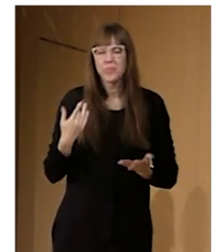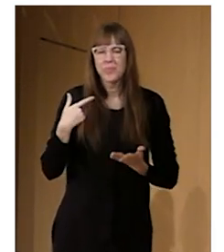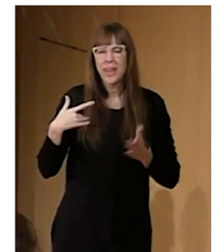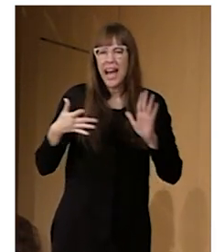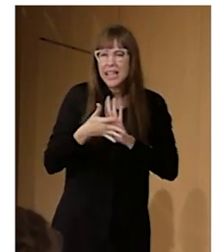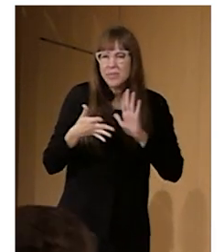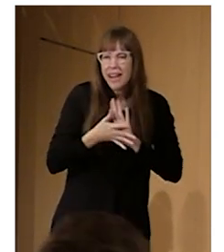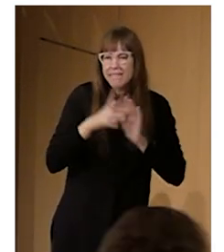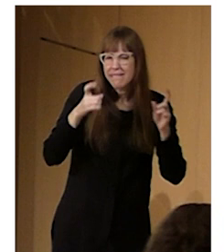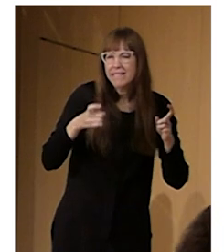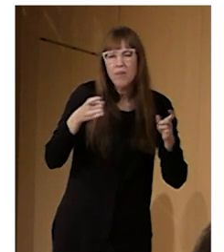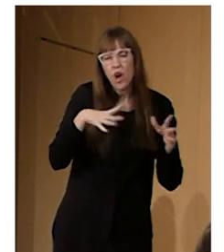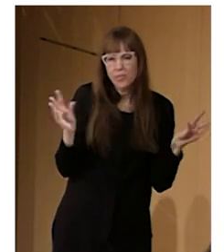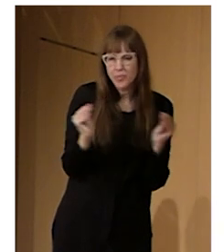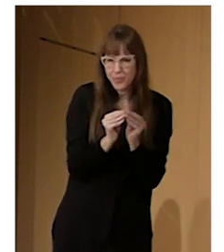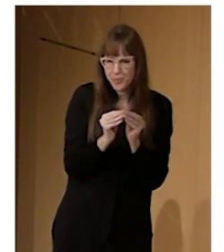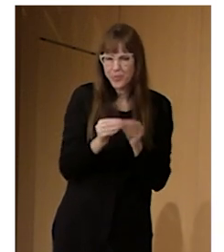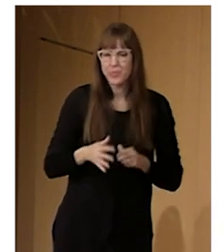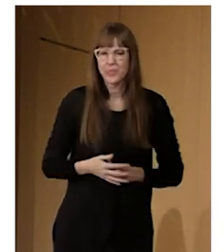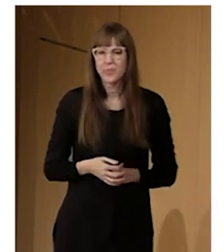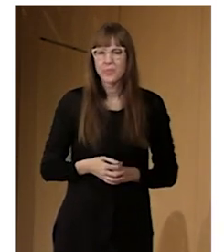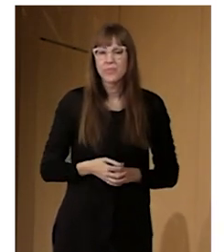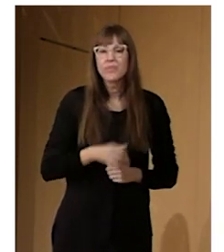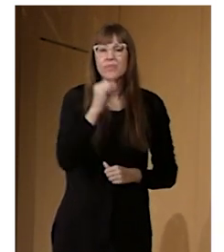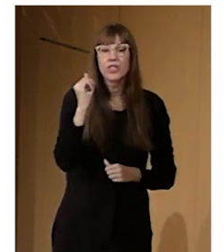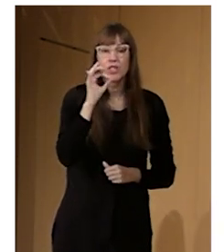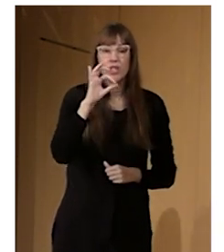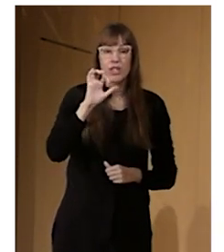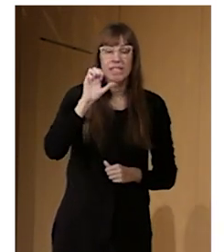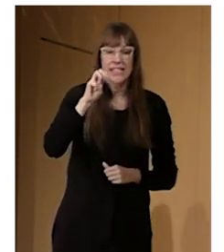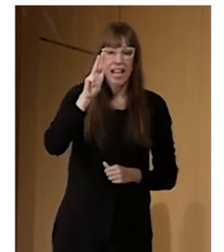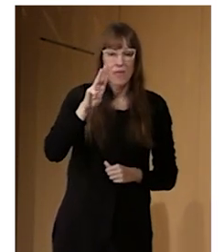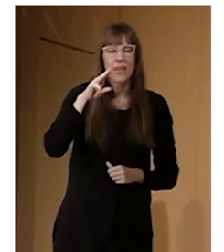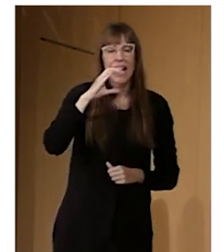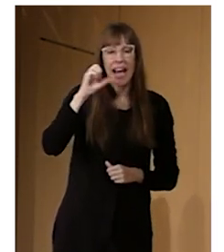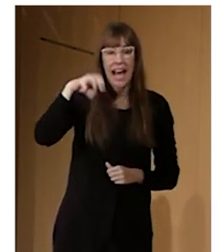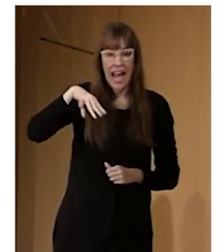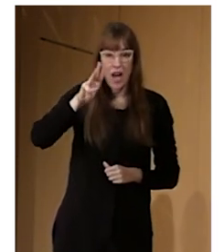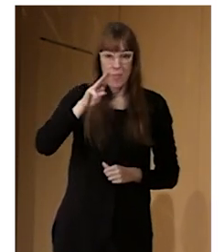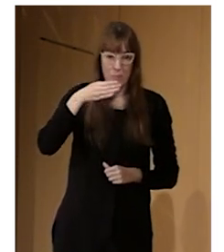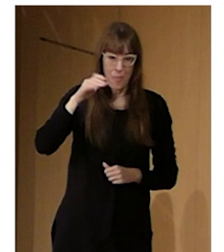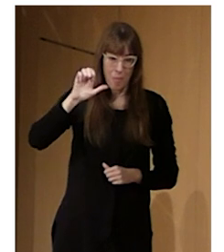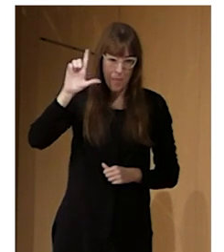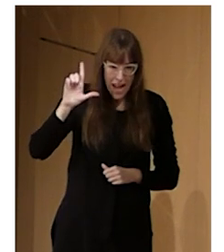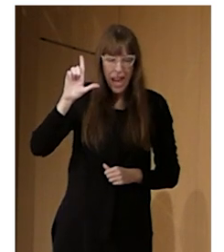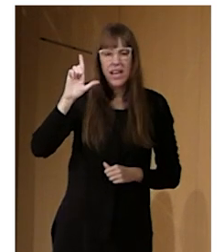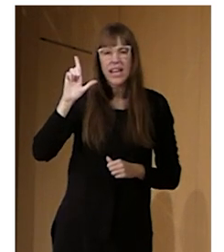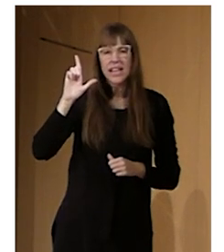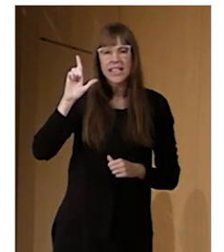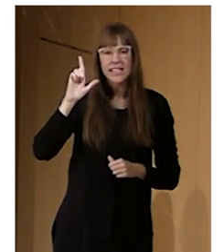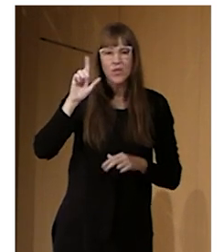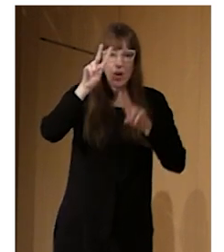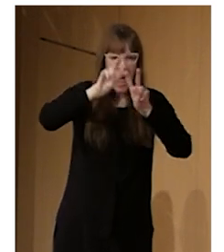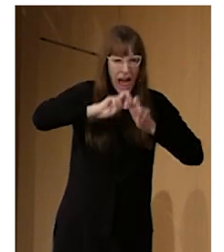una manera muy muy resumida e Joseph Campbell un antropólogo llegó a la eh conclusión de que